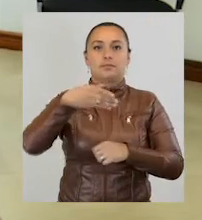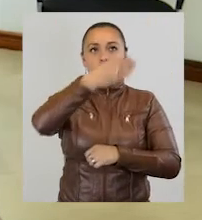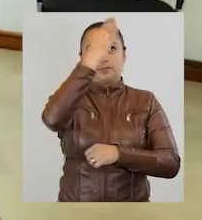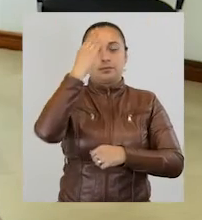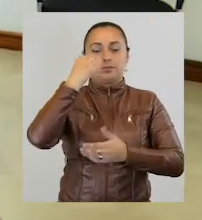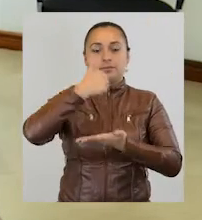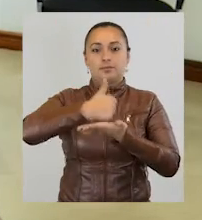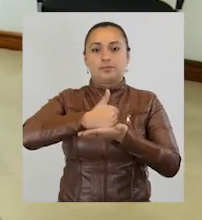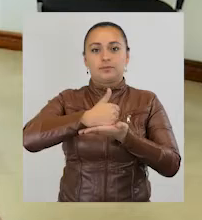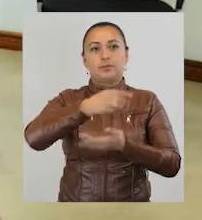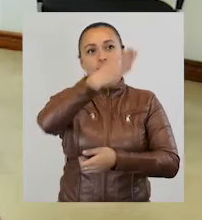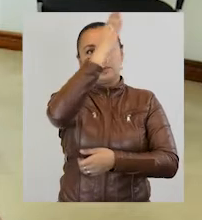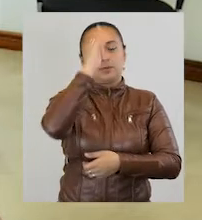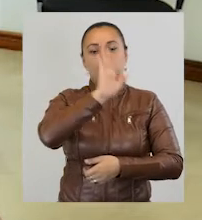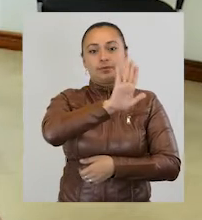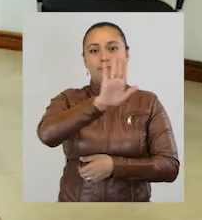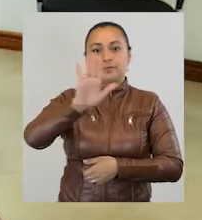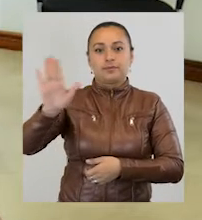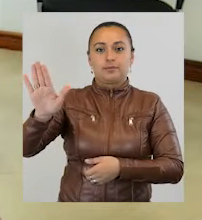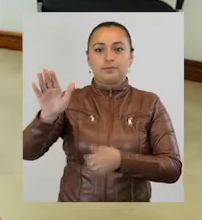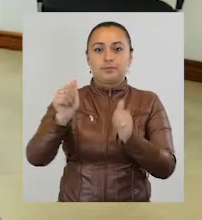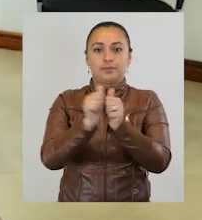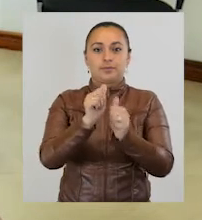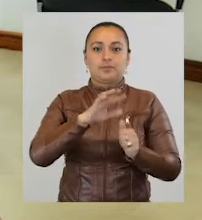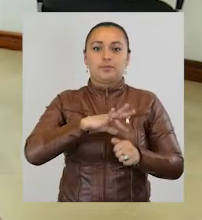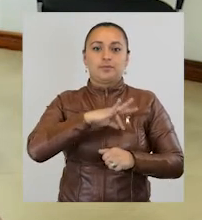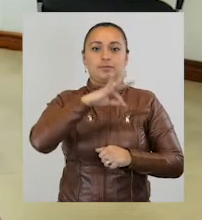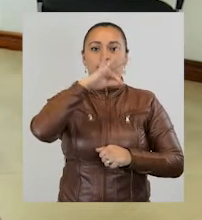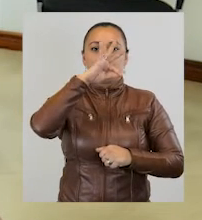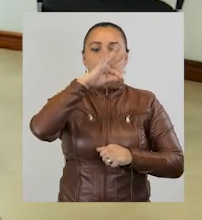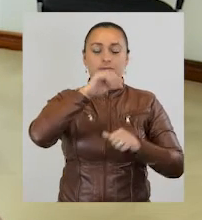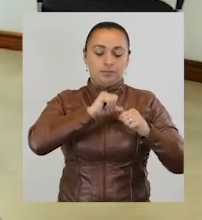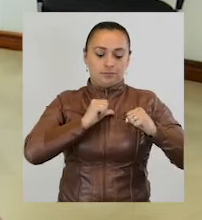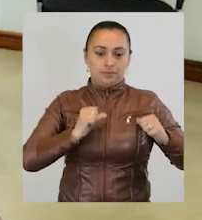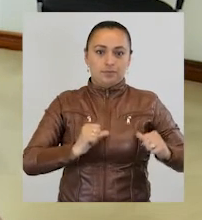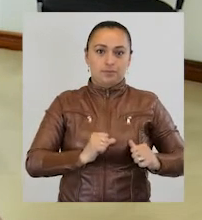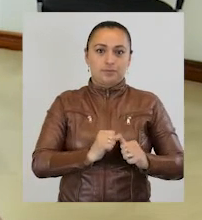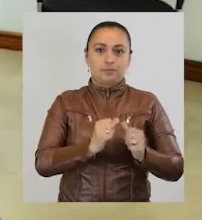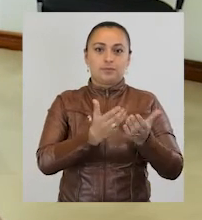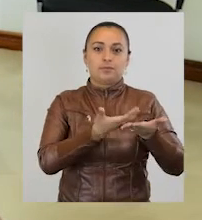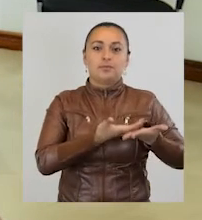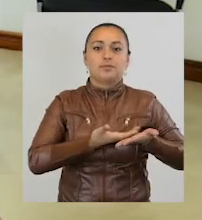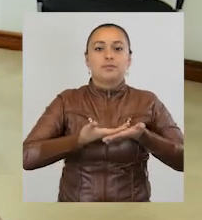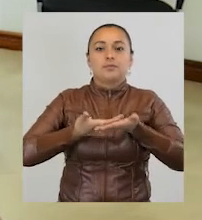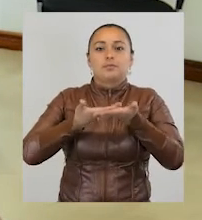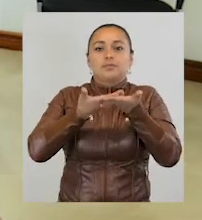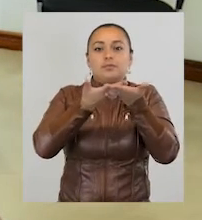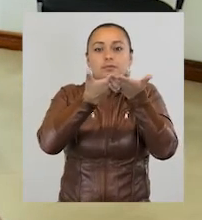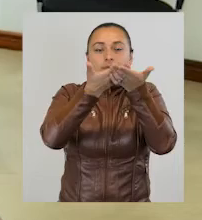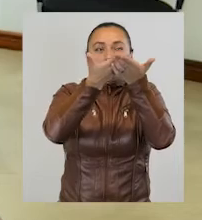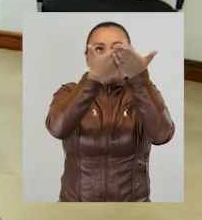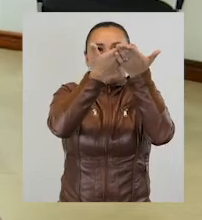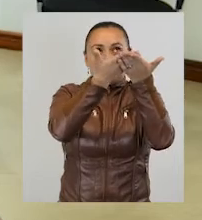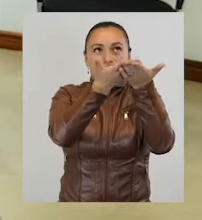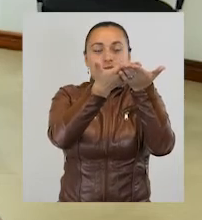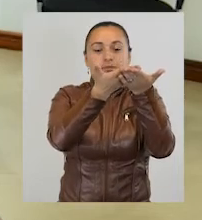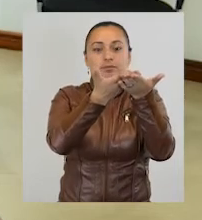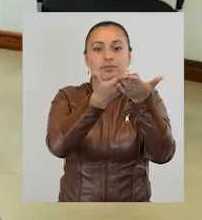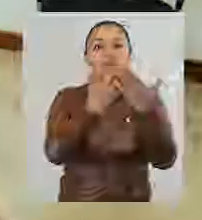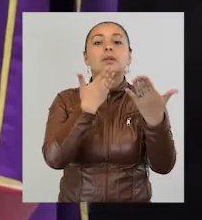Señor. Amén. El Señor está con ustedes. Y con tu espíritu. Levantemos el corazón.